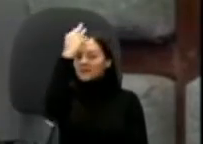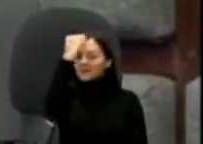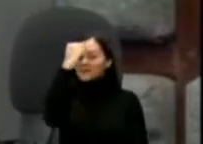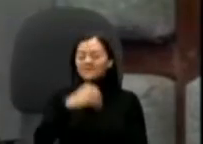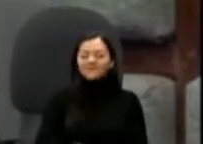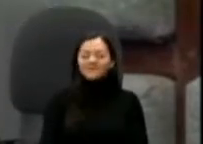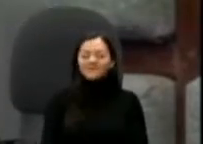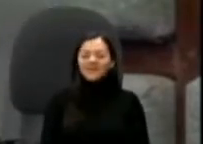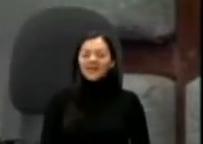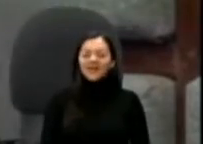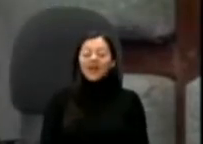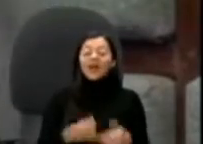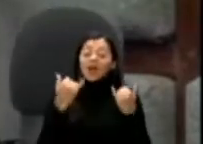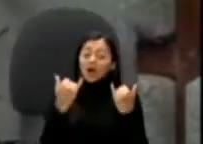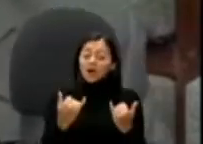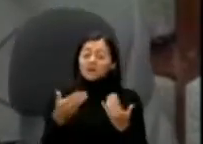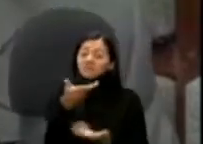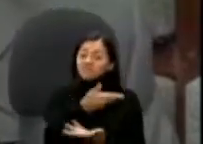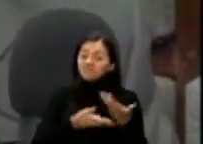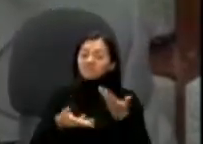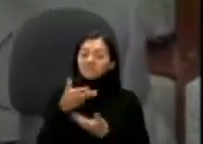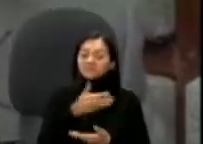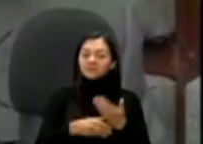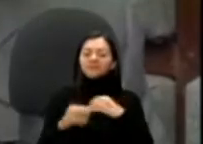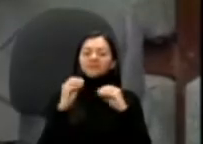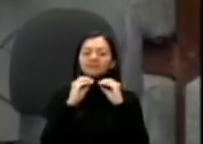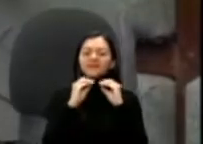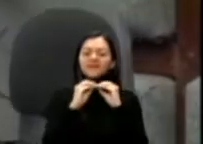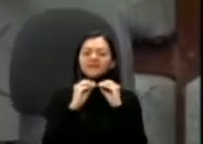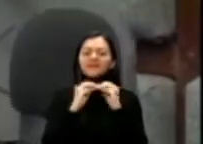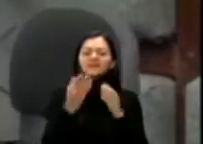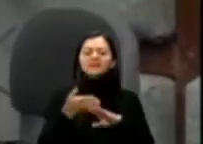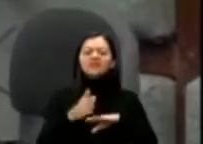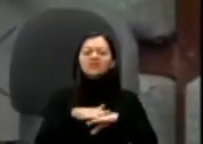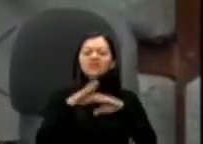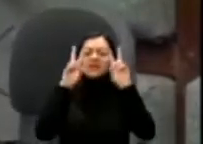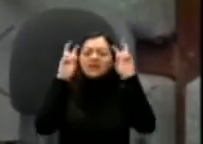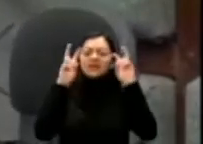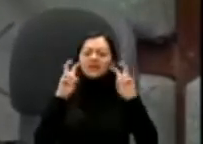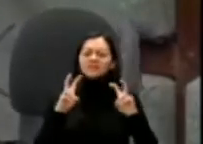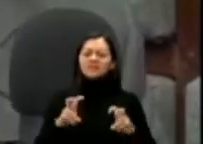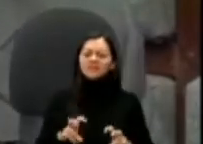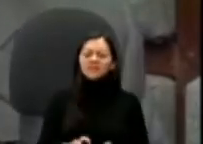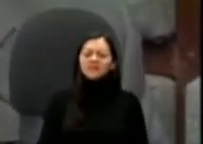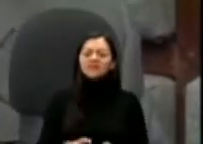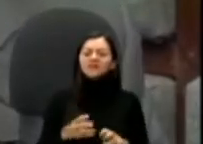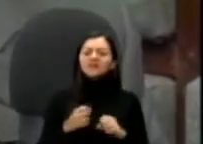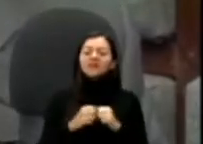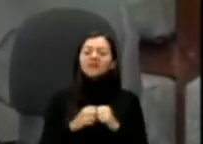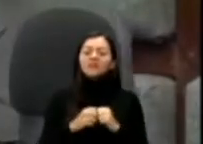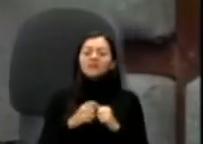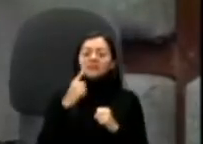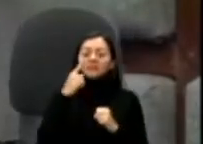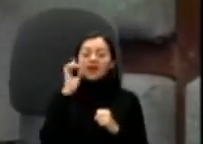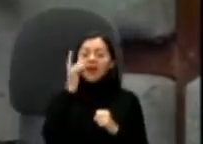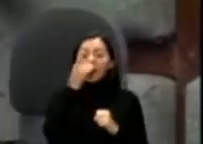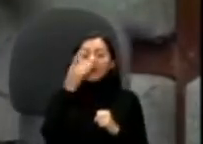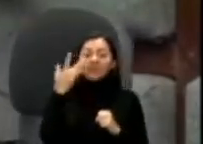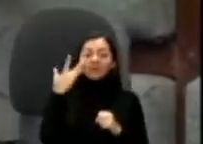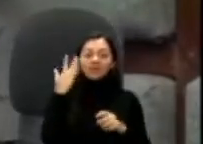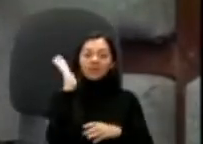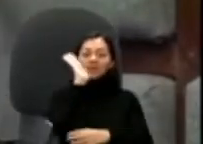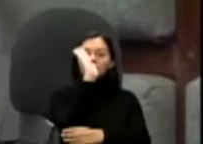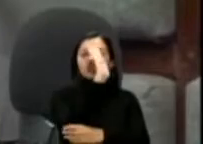nos vamos con quien vamos a conversar y nos vamos a referir precisamente a todos los temas de interés para la amazonía para